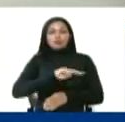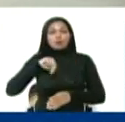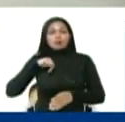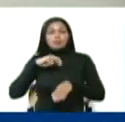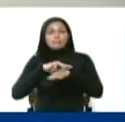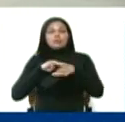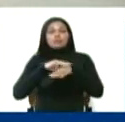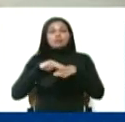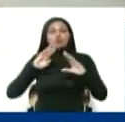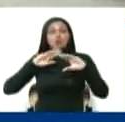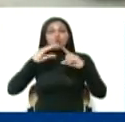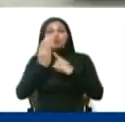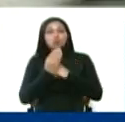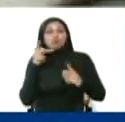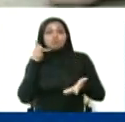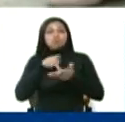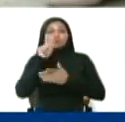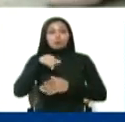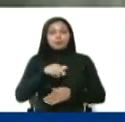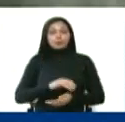de Cultura, Ernesto Villegas,